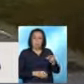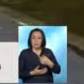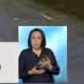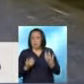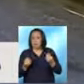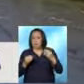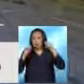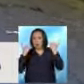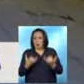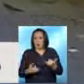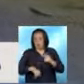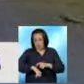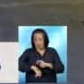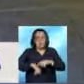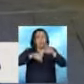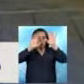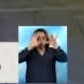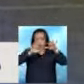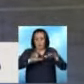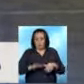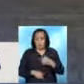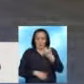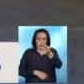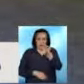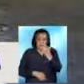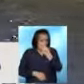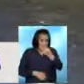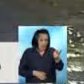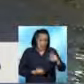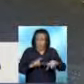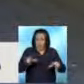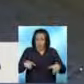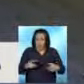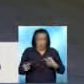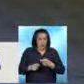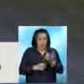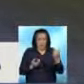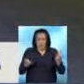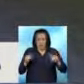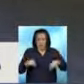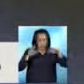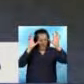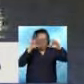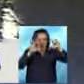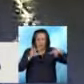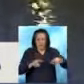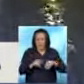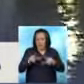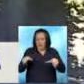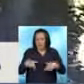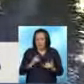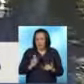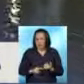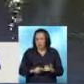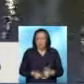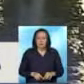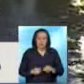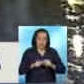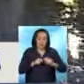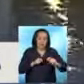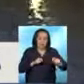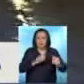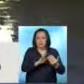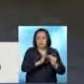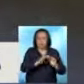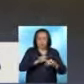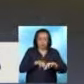encuentra lloviendo a esta hora de la mañana. Como ya lo sabemos, aquí las zonas más afectadas cuando llueve de esta manera son los asentamientos